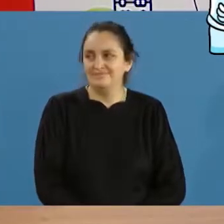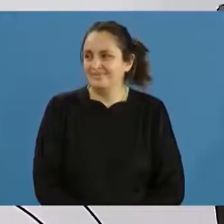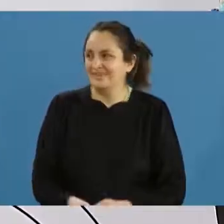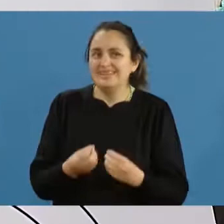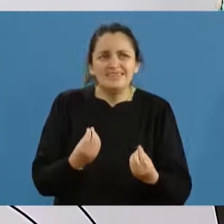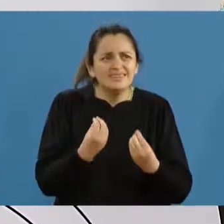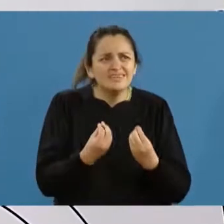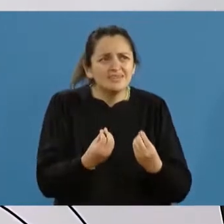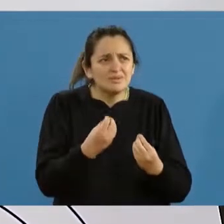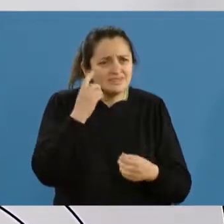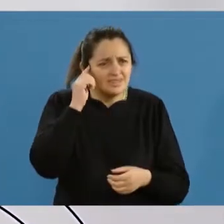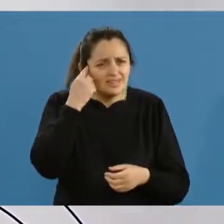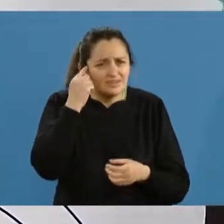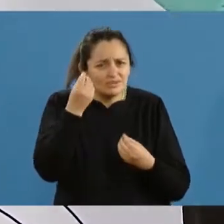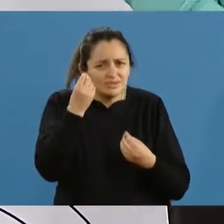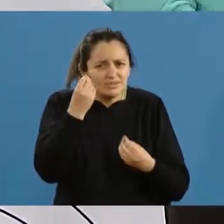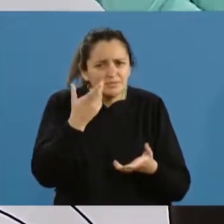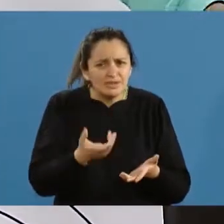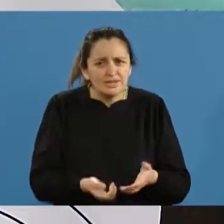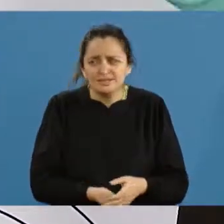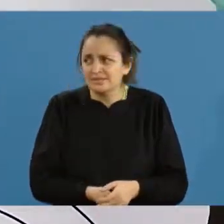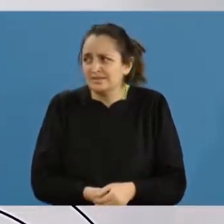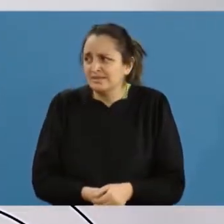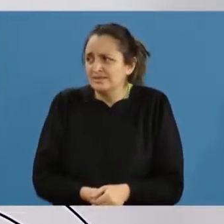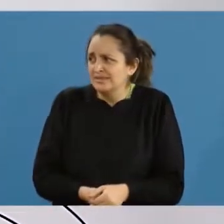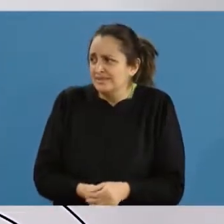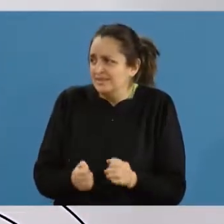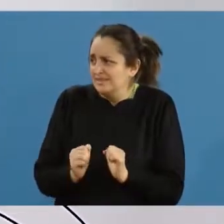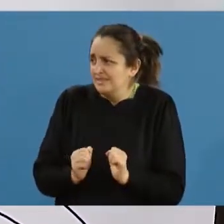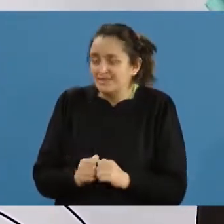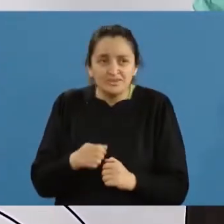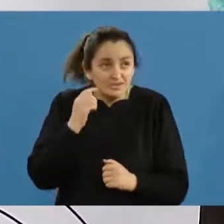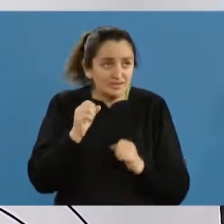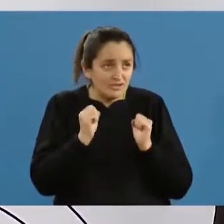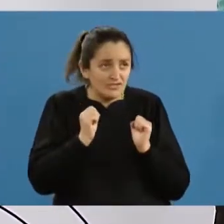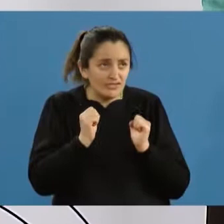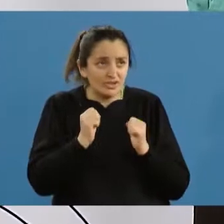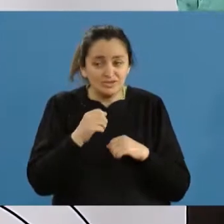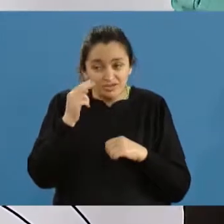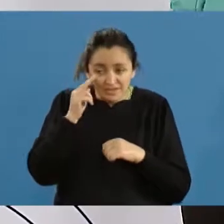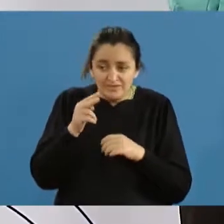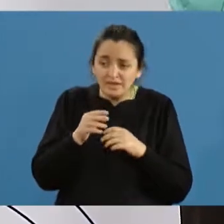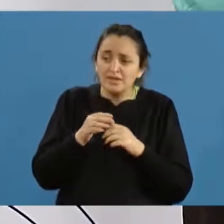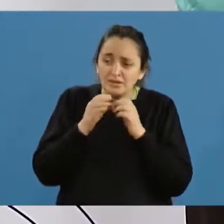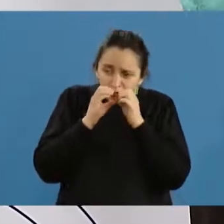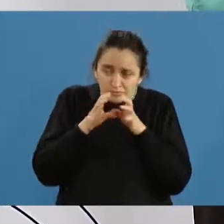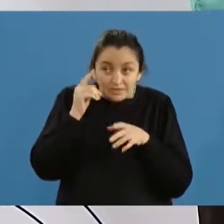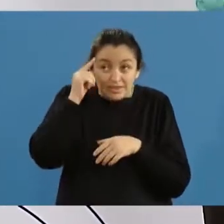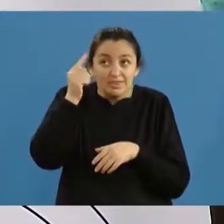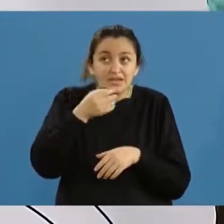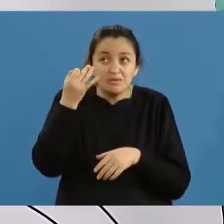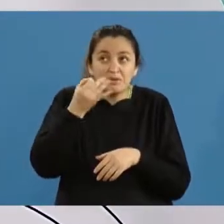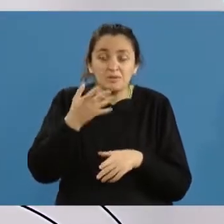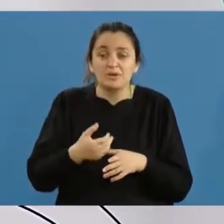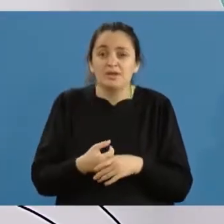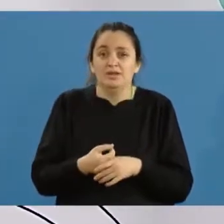¿Qué te pasa? ¿Qué estás loco? ¿Qué te pasa? ¿Te frío? Tengo frío. ¿Sabes por qué? Te vi que estaba soplando y se me ocurrió una idea buenísima. ¿Qué